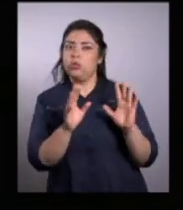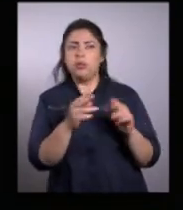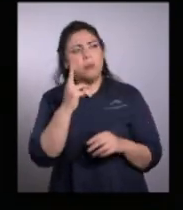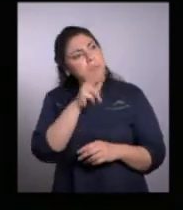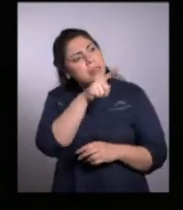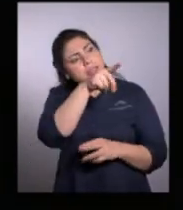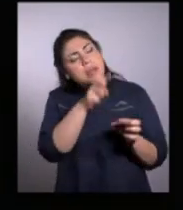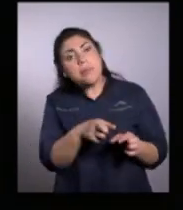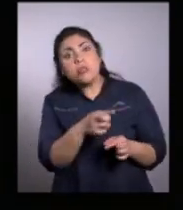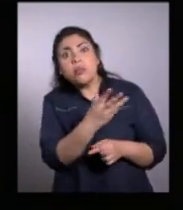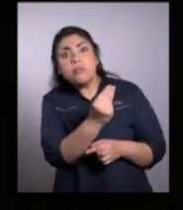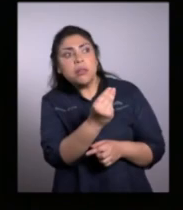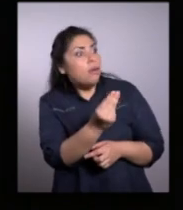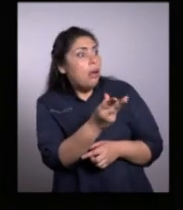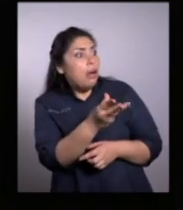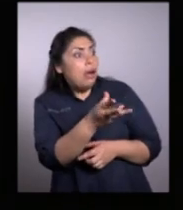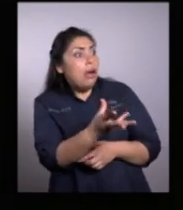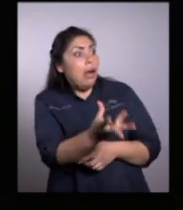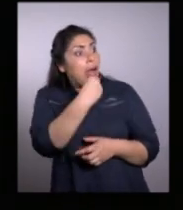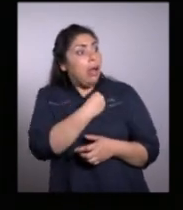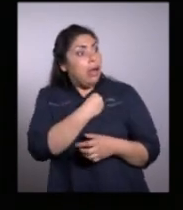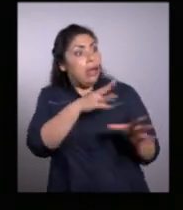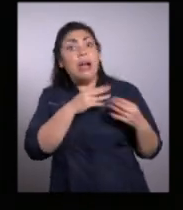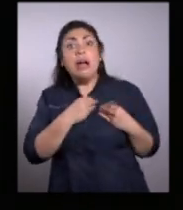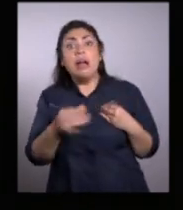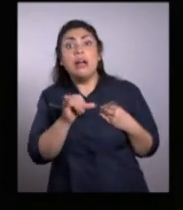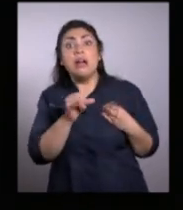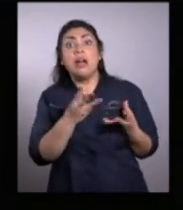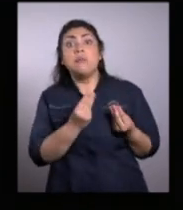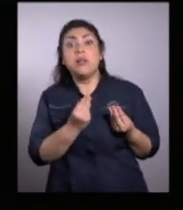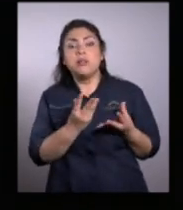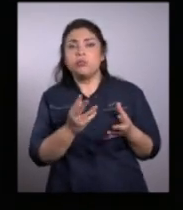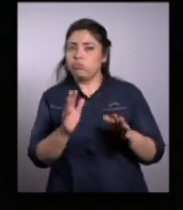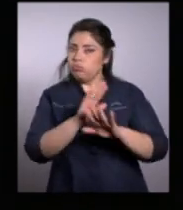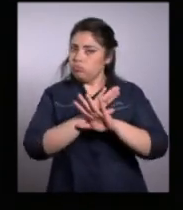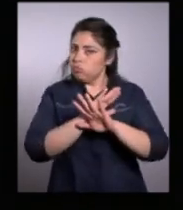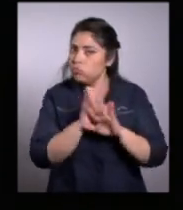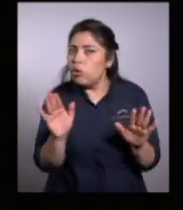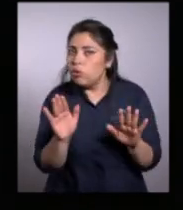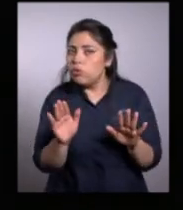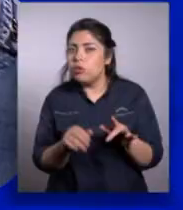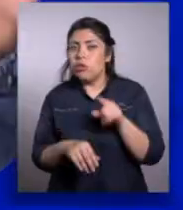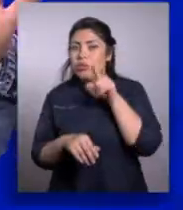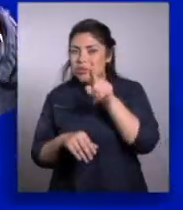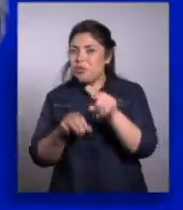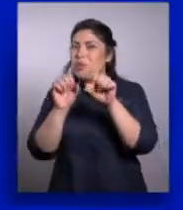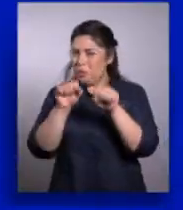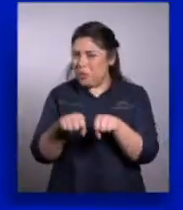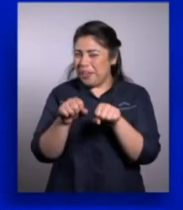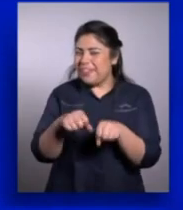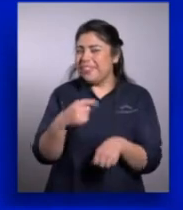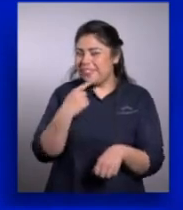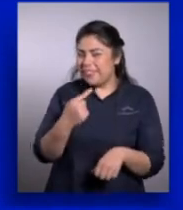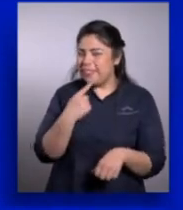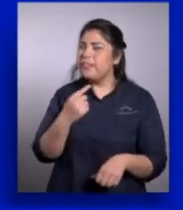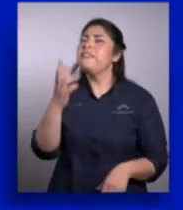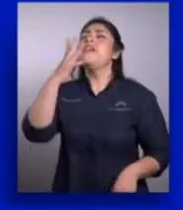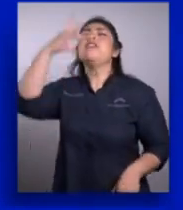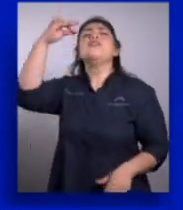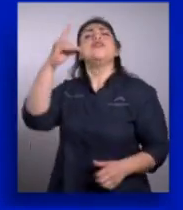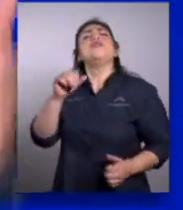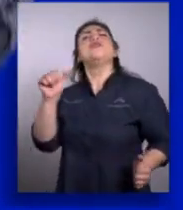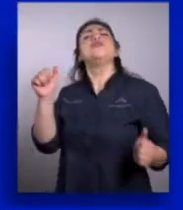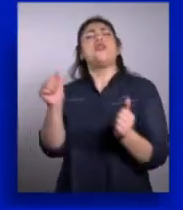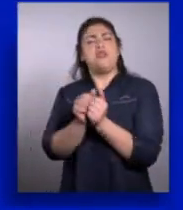como que se meten es no no tú le puedes decir una persona mira dios está con nosotros y